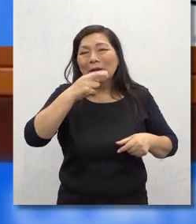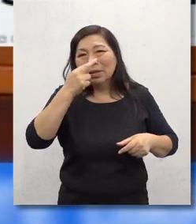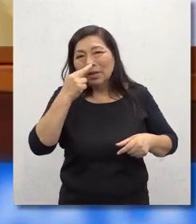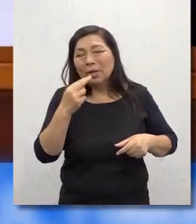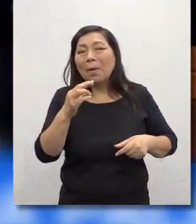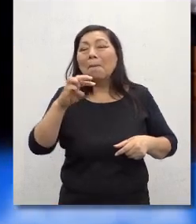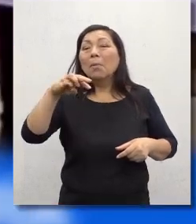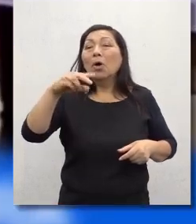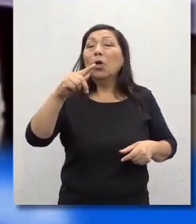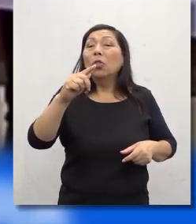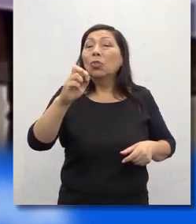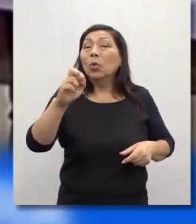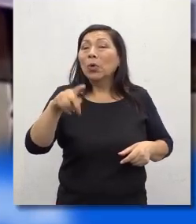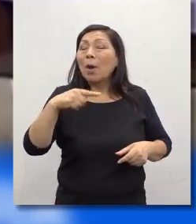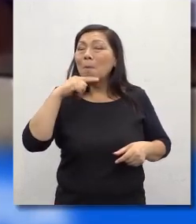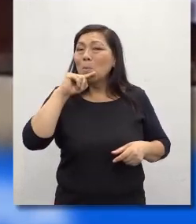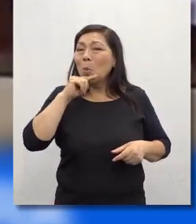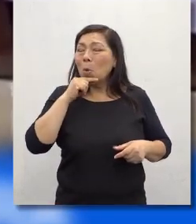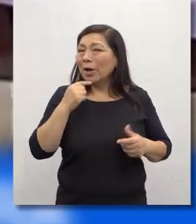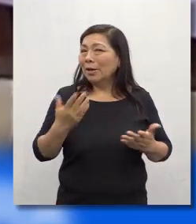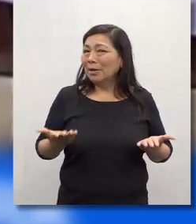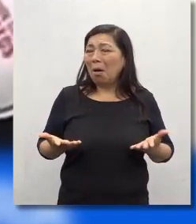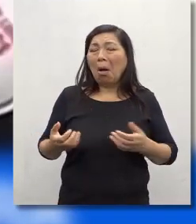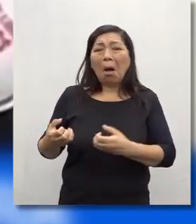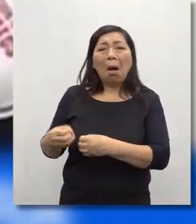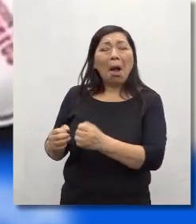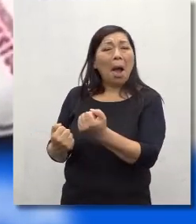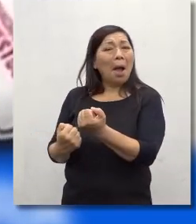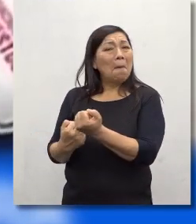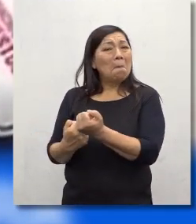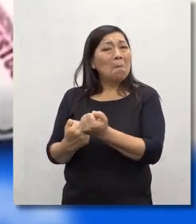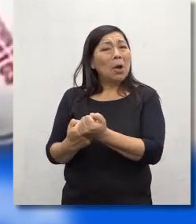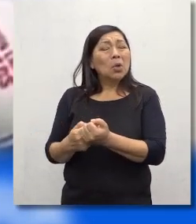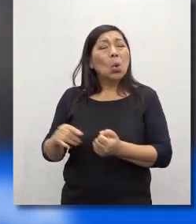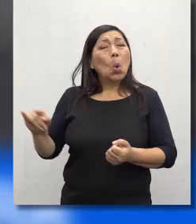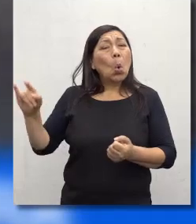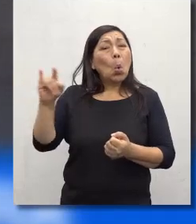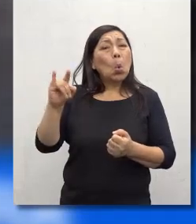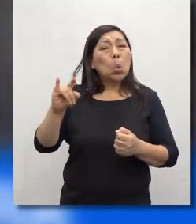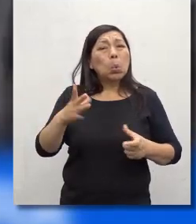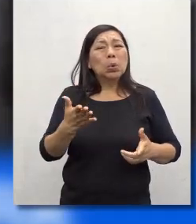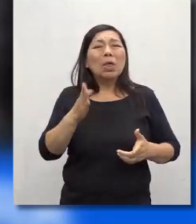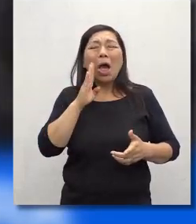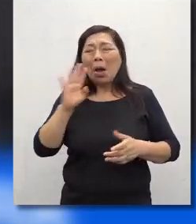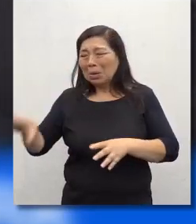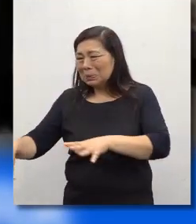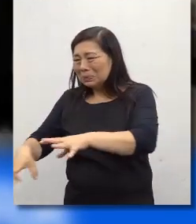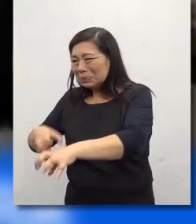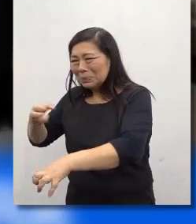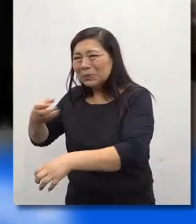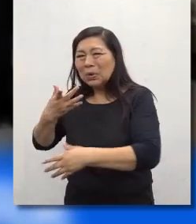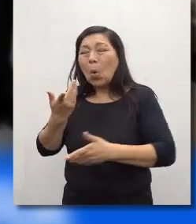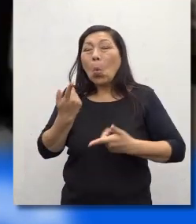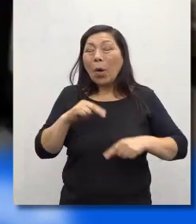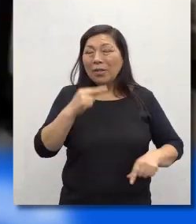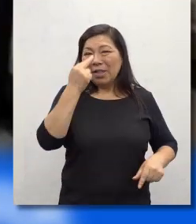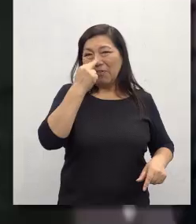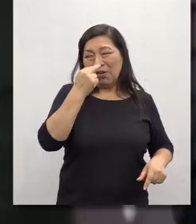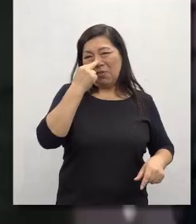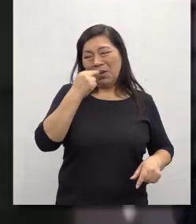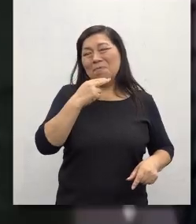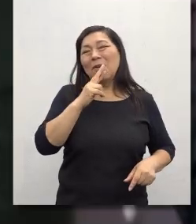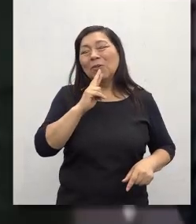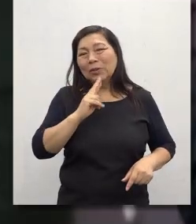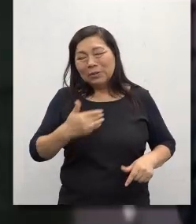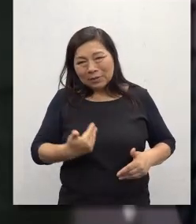Marta Durán, una mujer en situación de abandono que usaba toallas de la basura durante sus ciclos, y